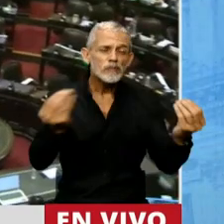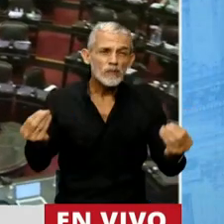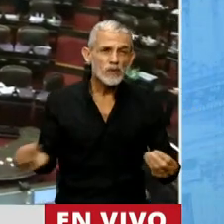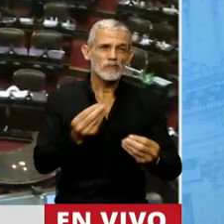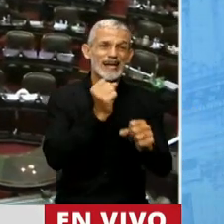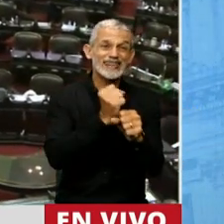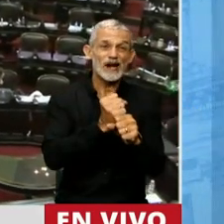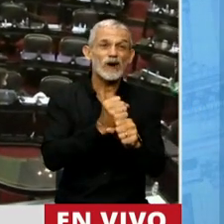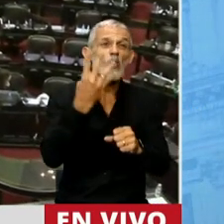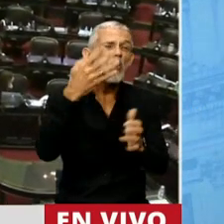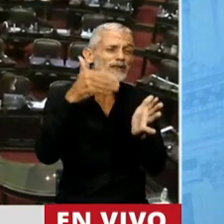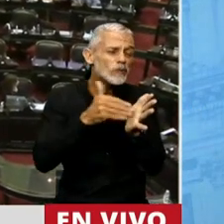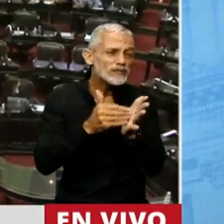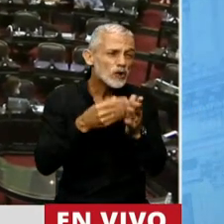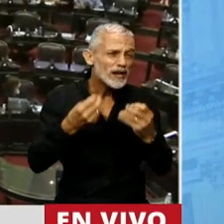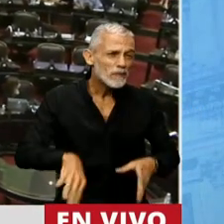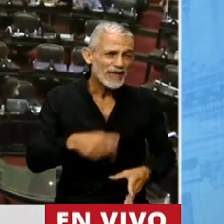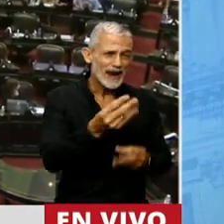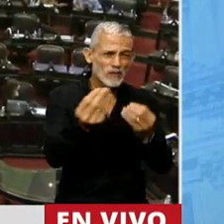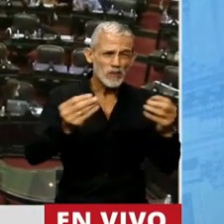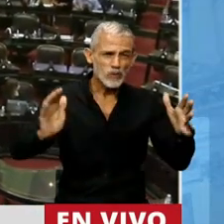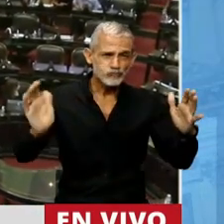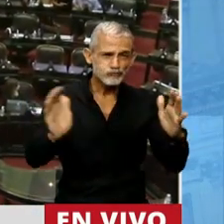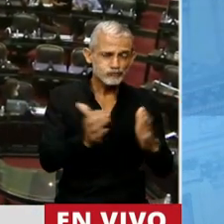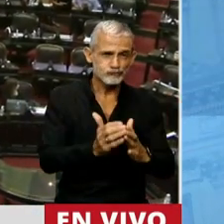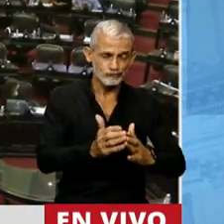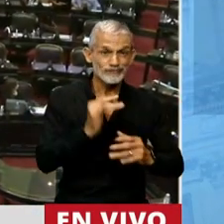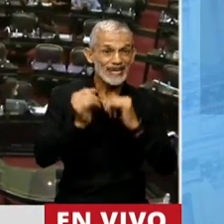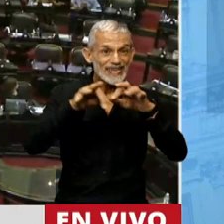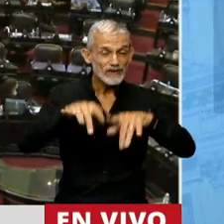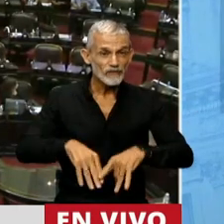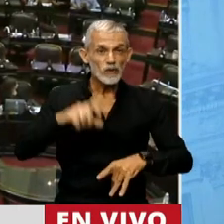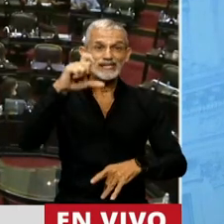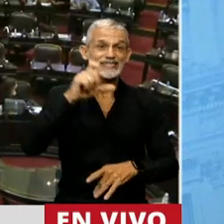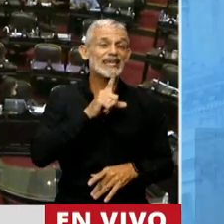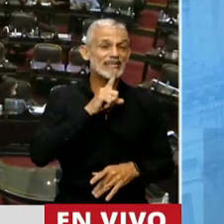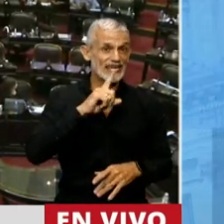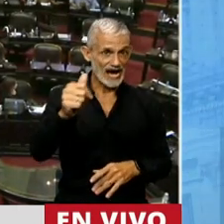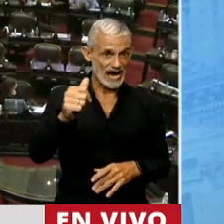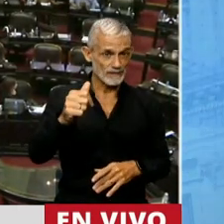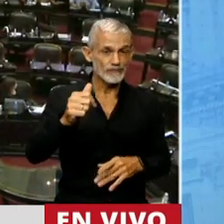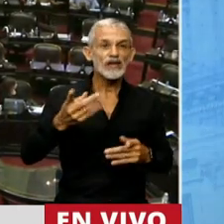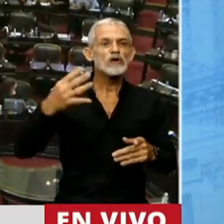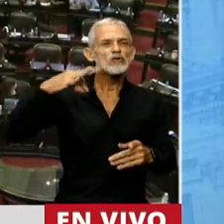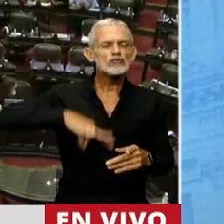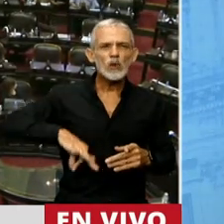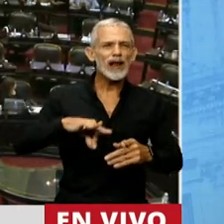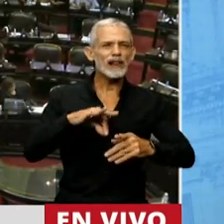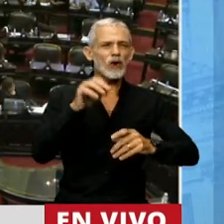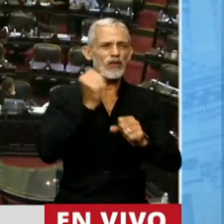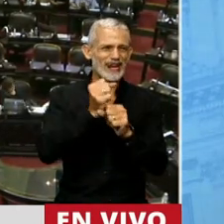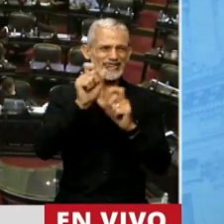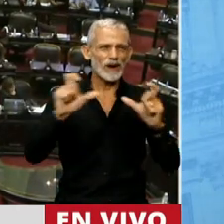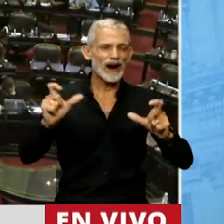de puestos de trabajo. Y según un informe de la CTA, el sueldo de los